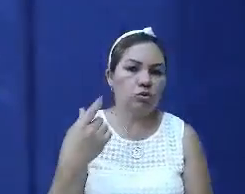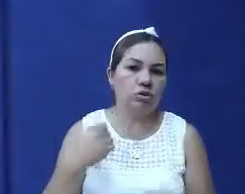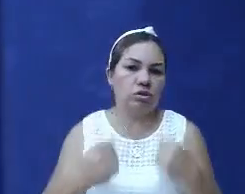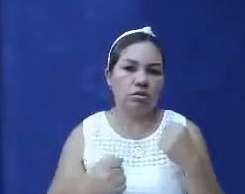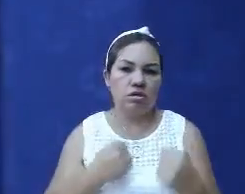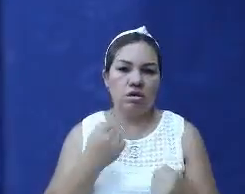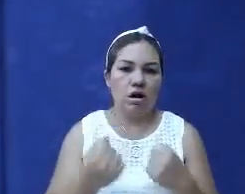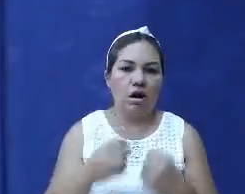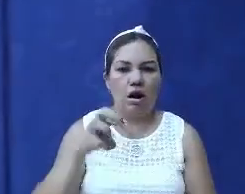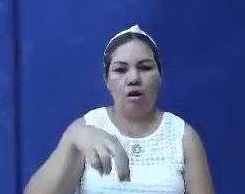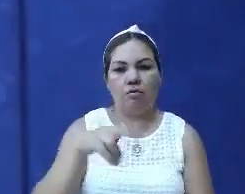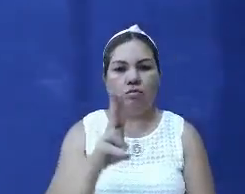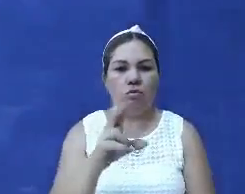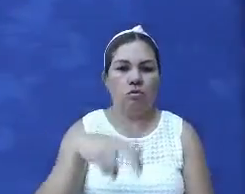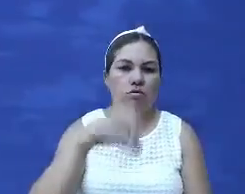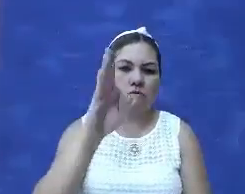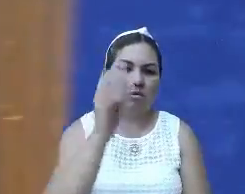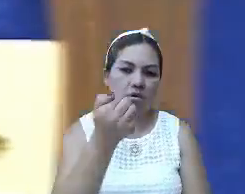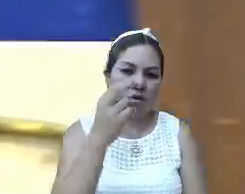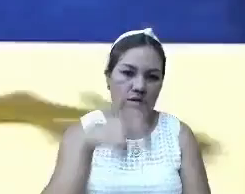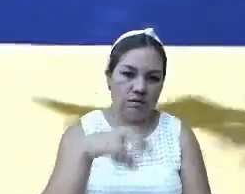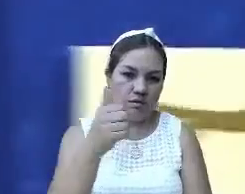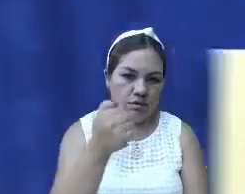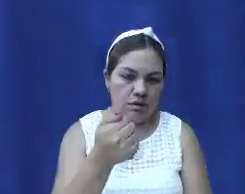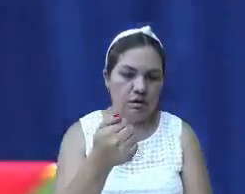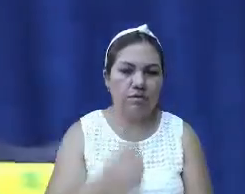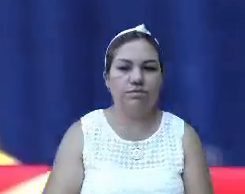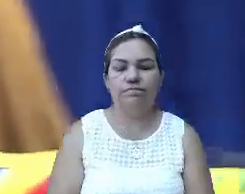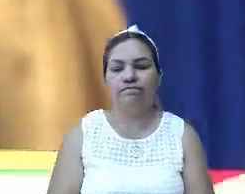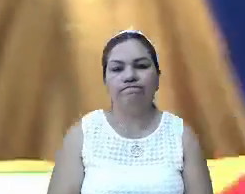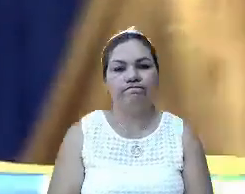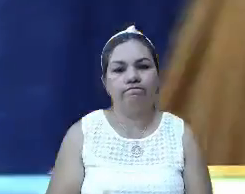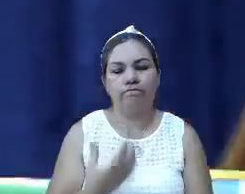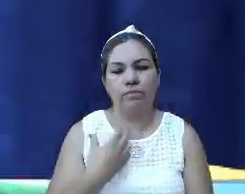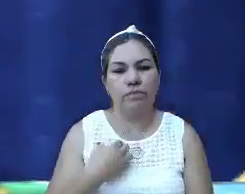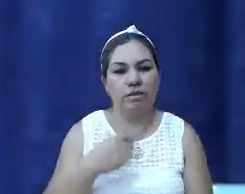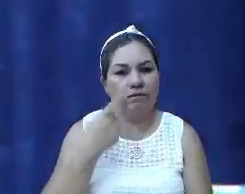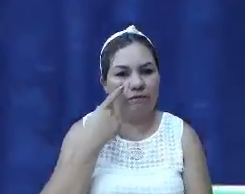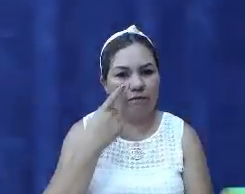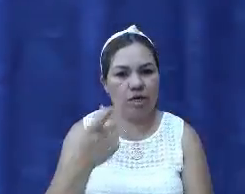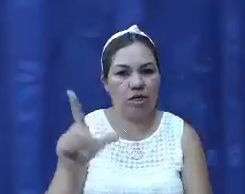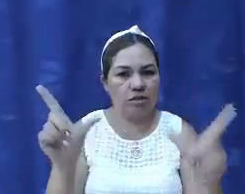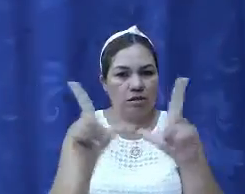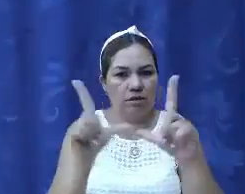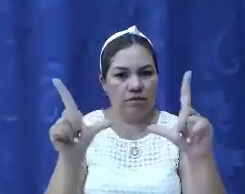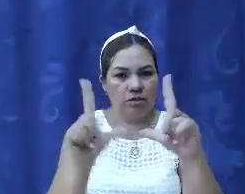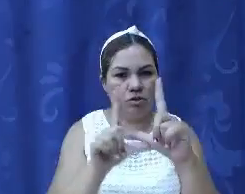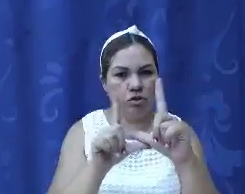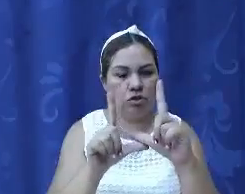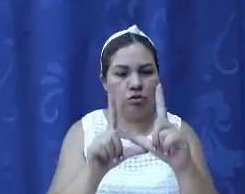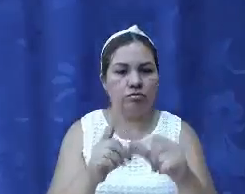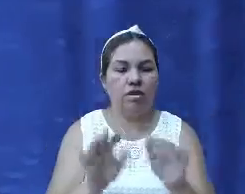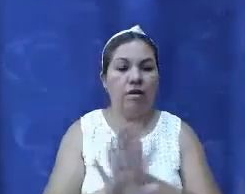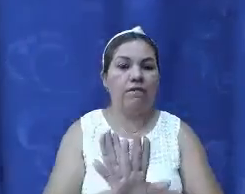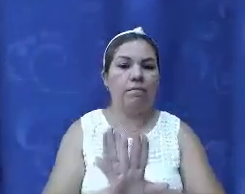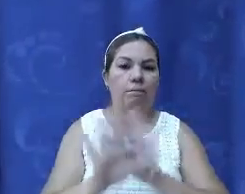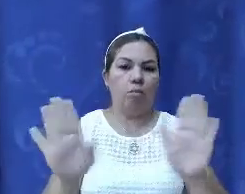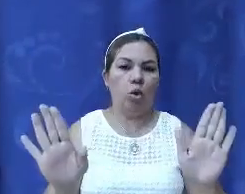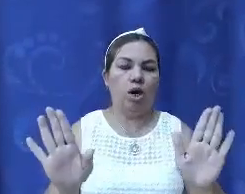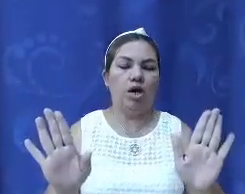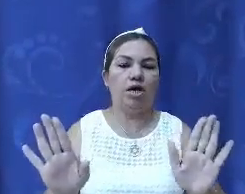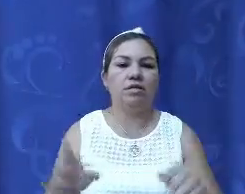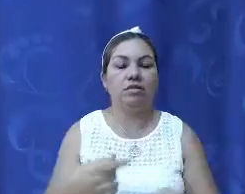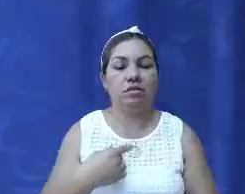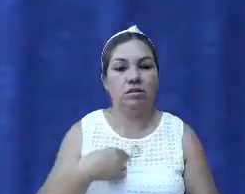va a condenar por eso? Le voy a decir algo: escuchar música mundana, ver telenovela, es abrirle puerta a